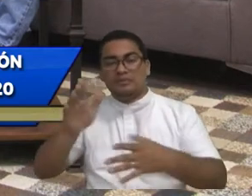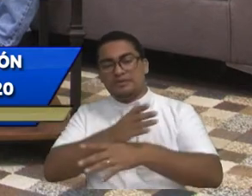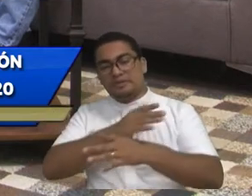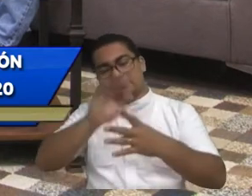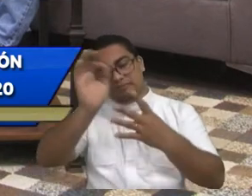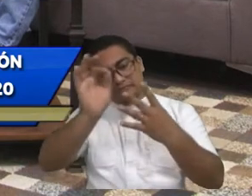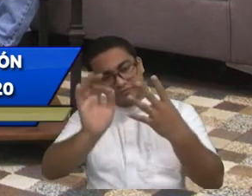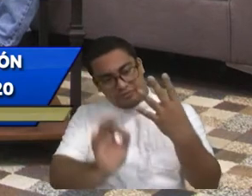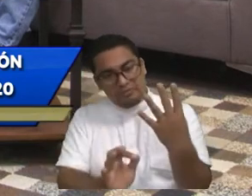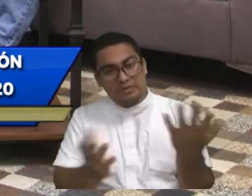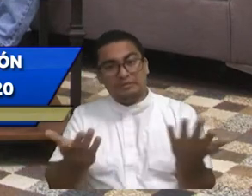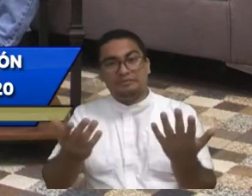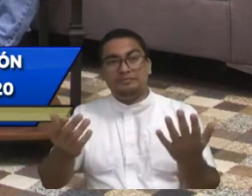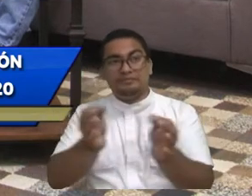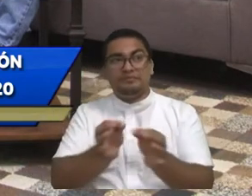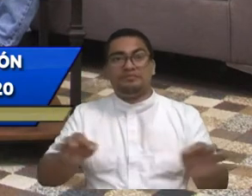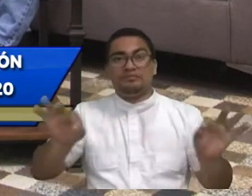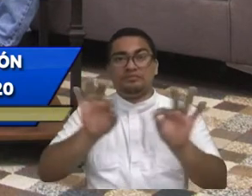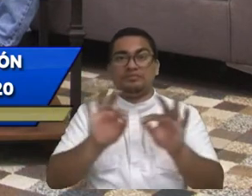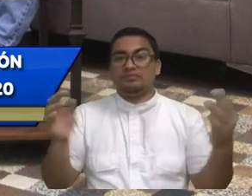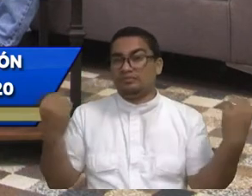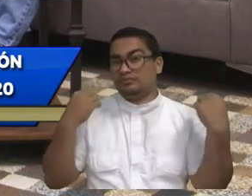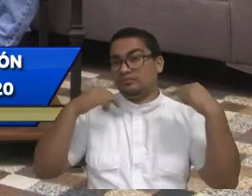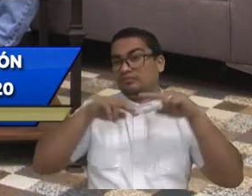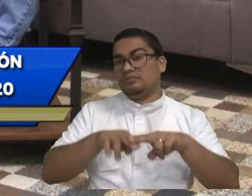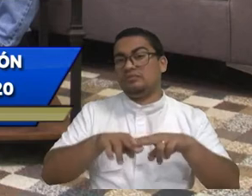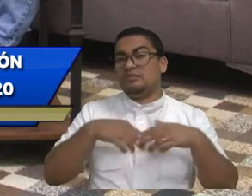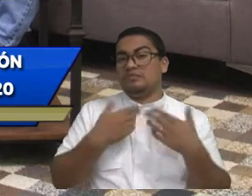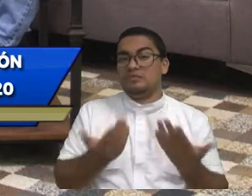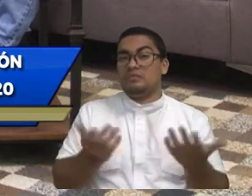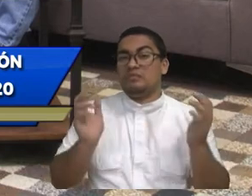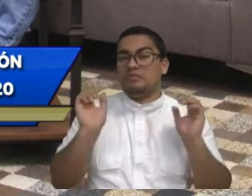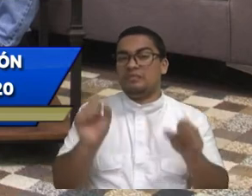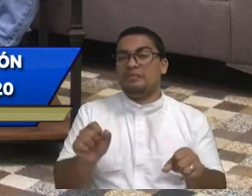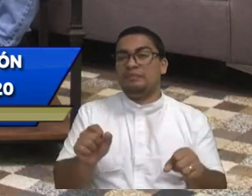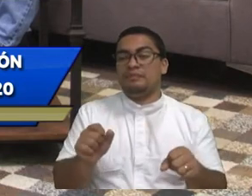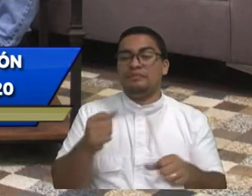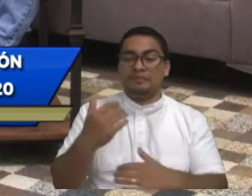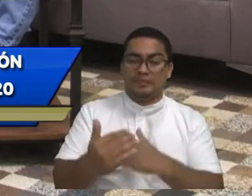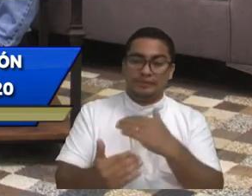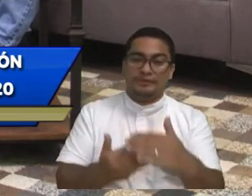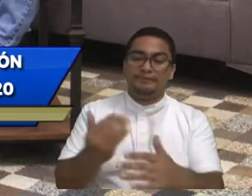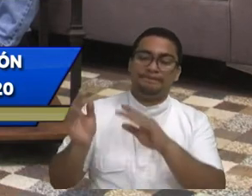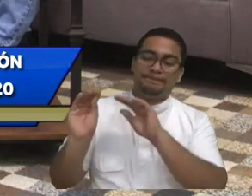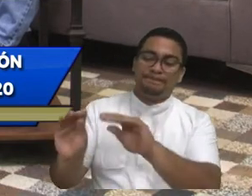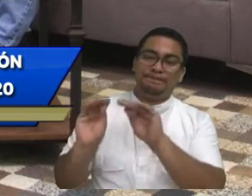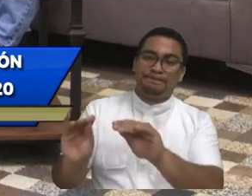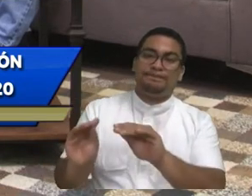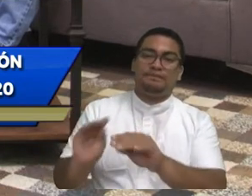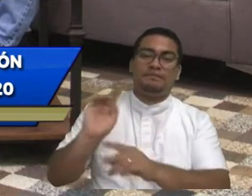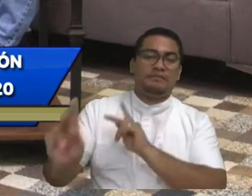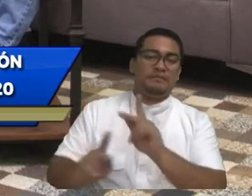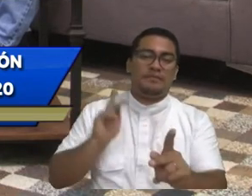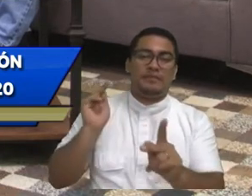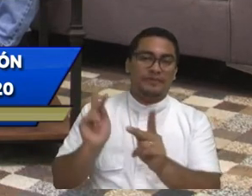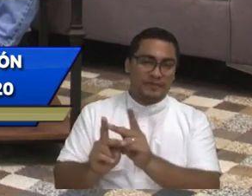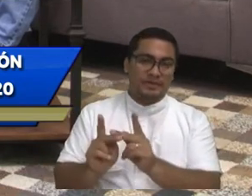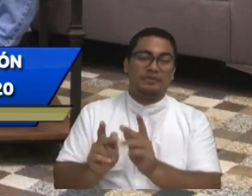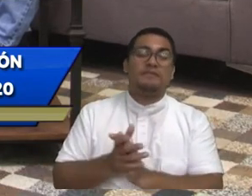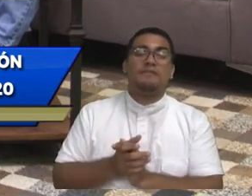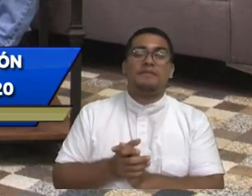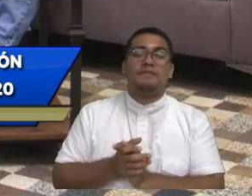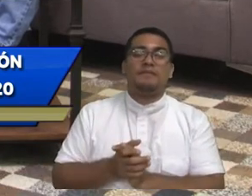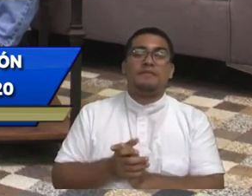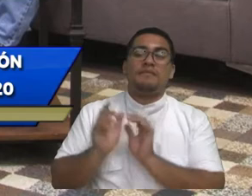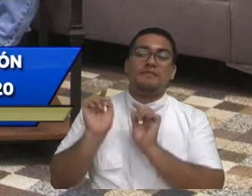son las herramientas del instructor del docente para poder desarrollar un proceso formativo de calidad entonces estamos